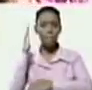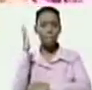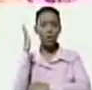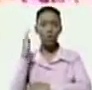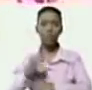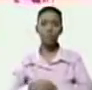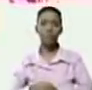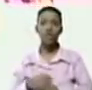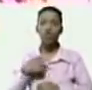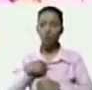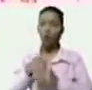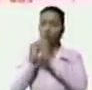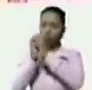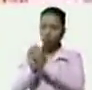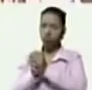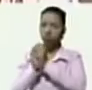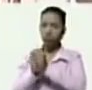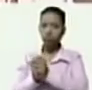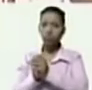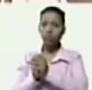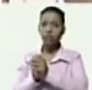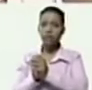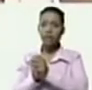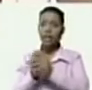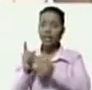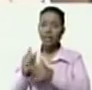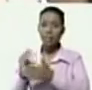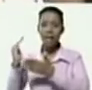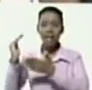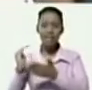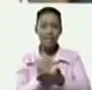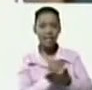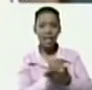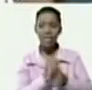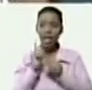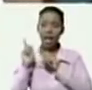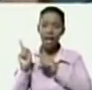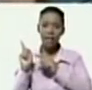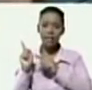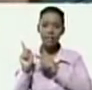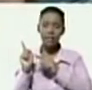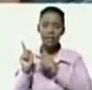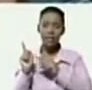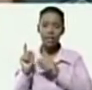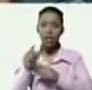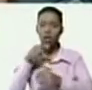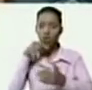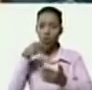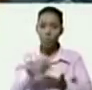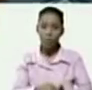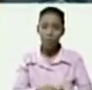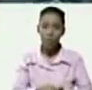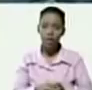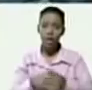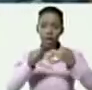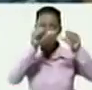Ruego pues que se me destituya de esta prerrogativa y que se